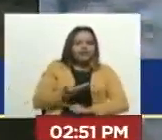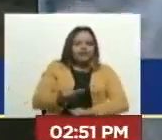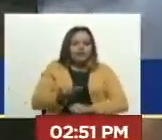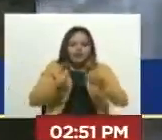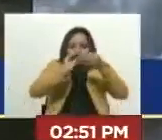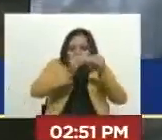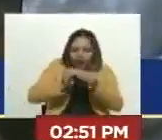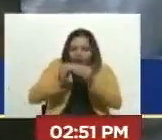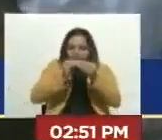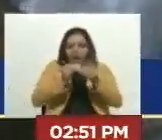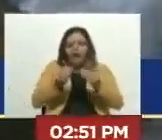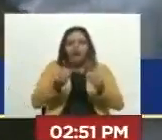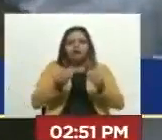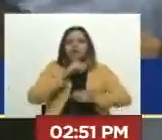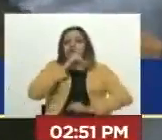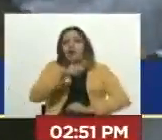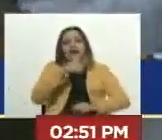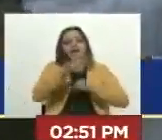montados,